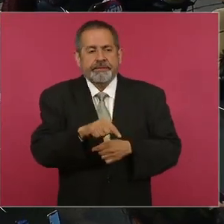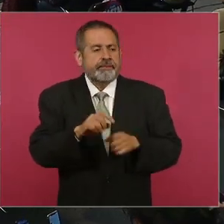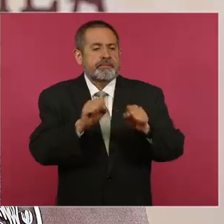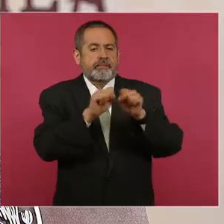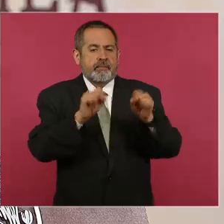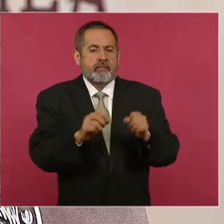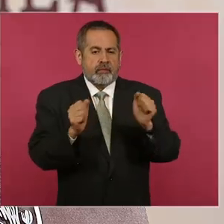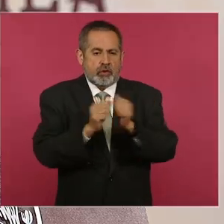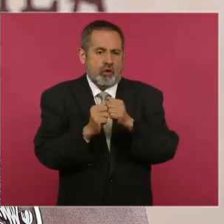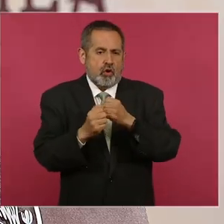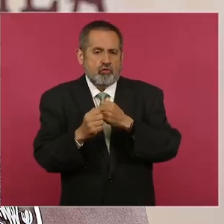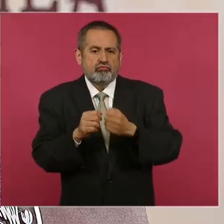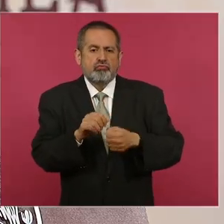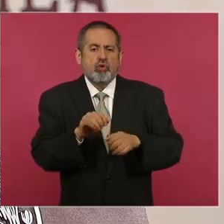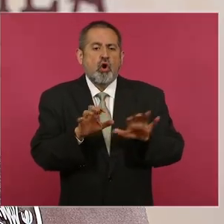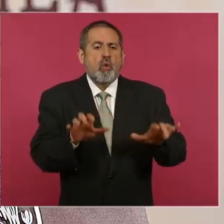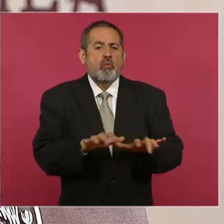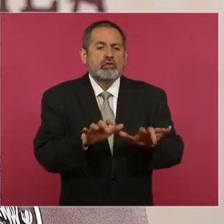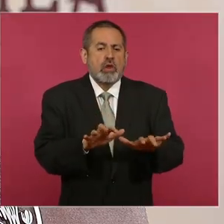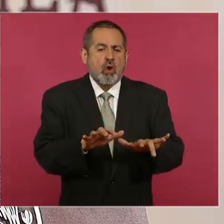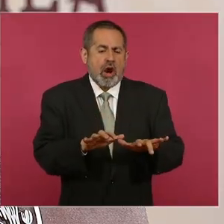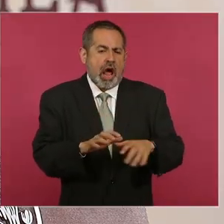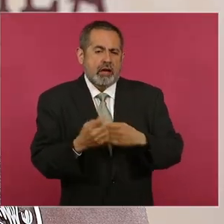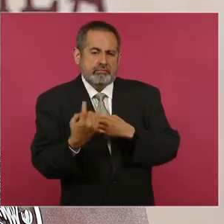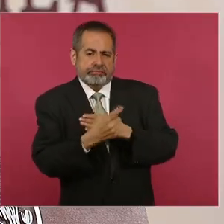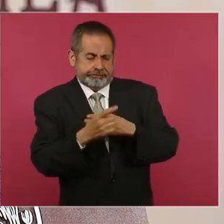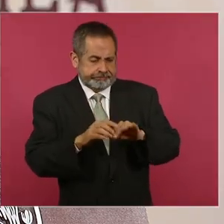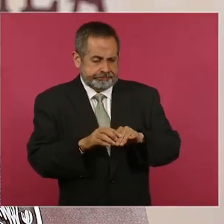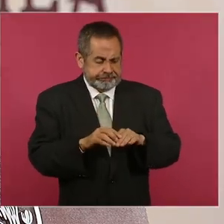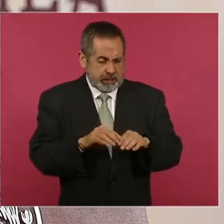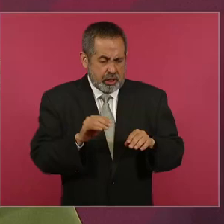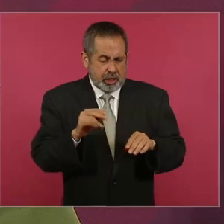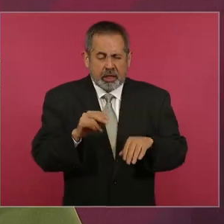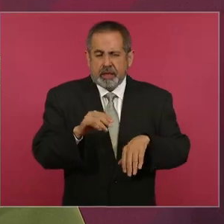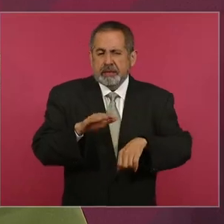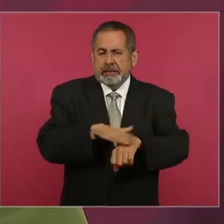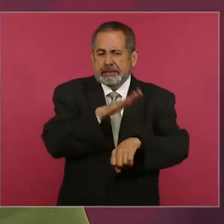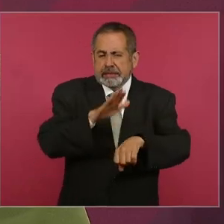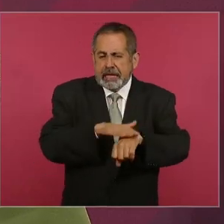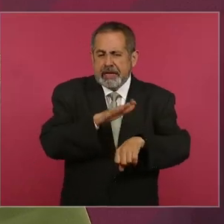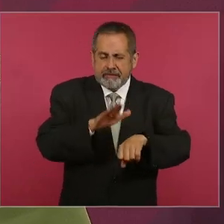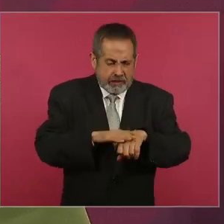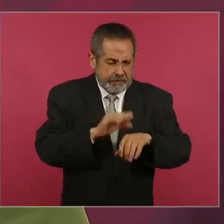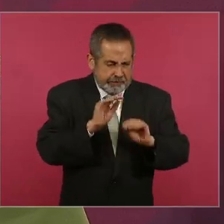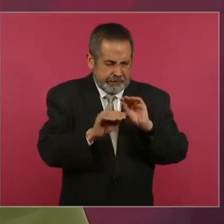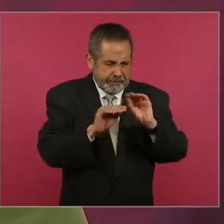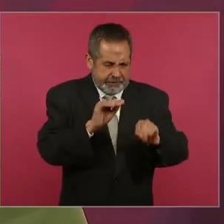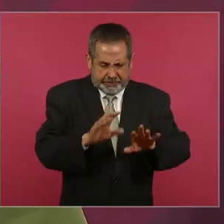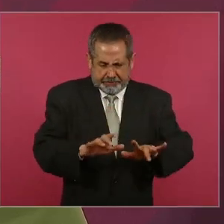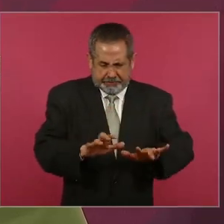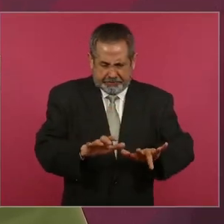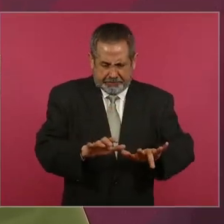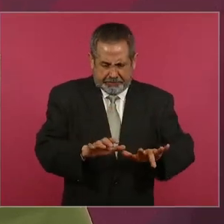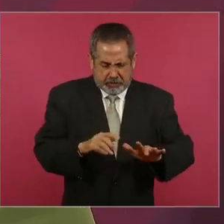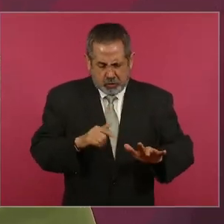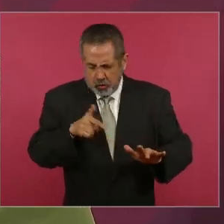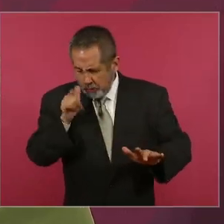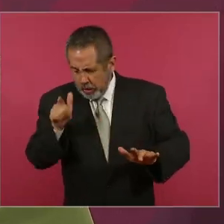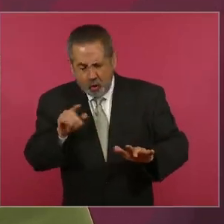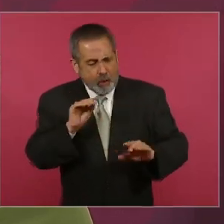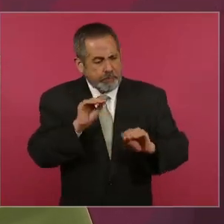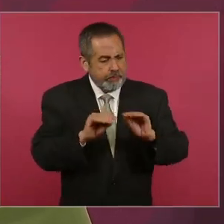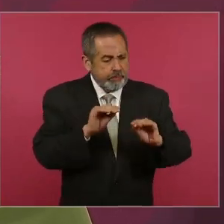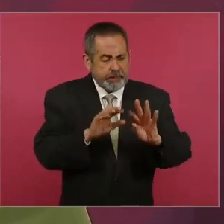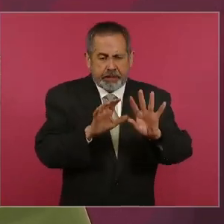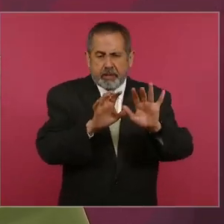un sistema computarizado, donde se va introduciendo en ese sistema la información que van analizando y se